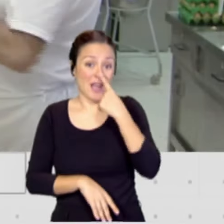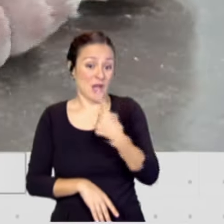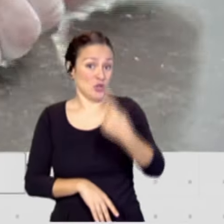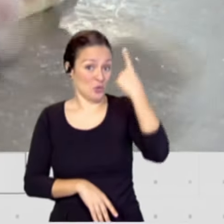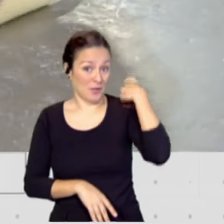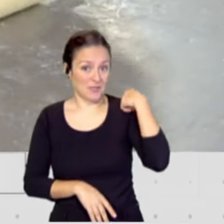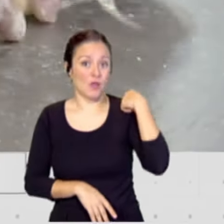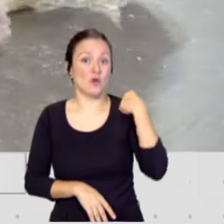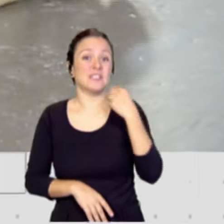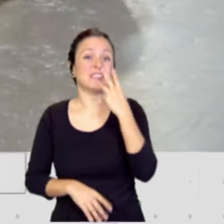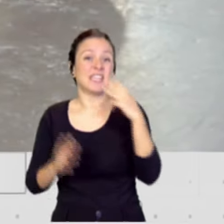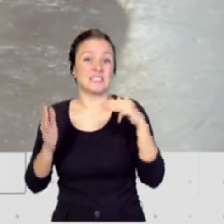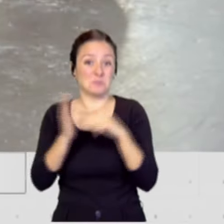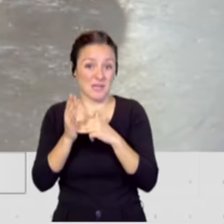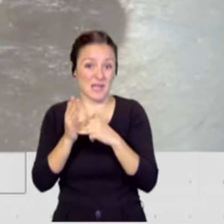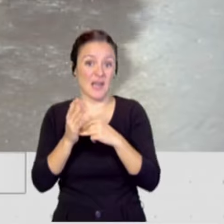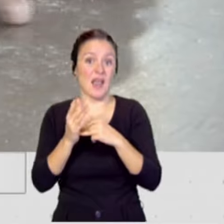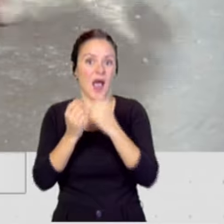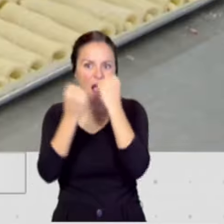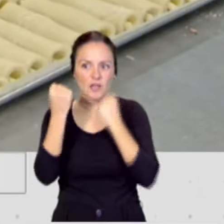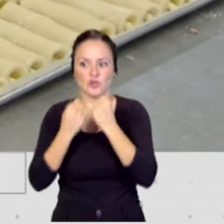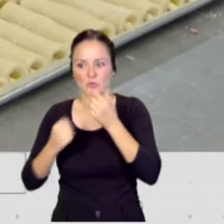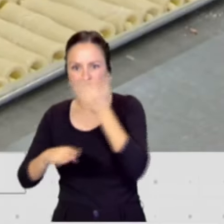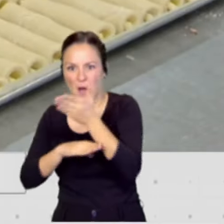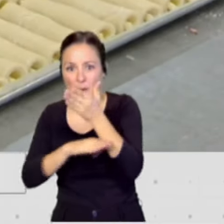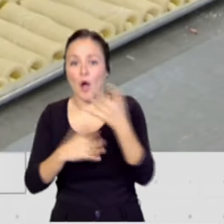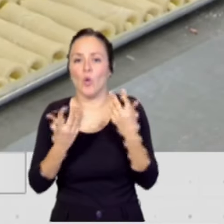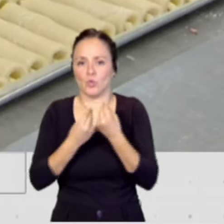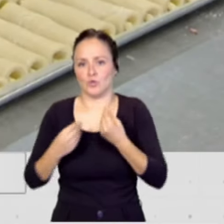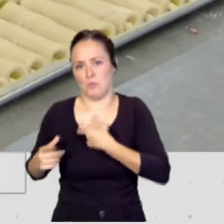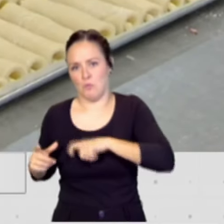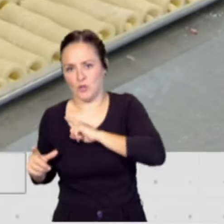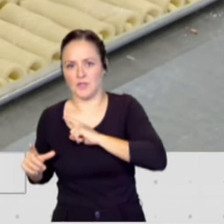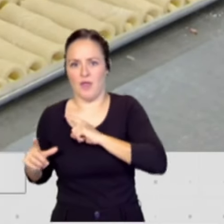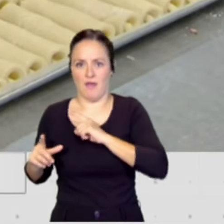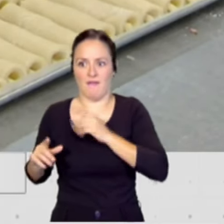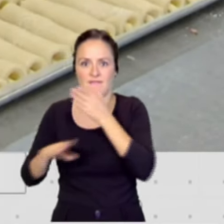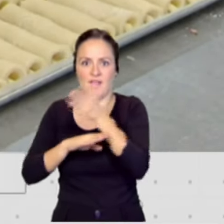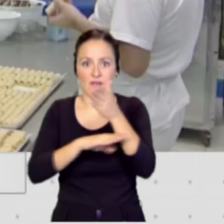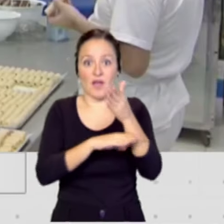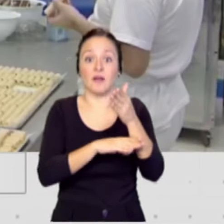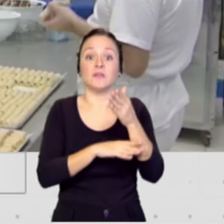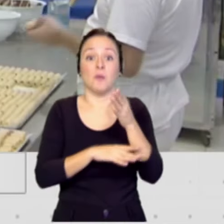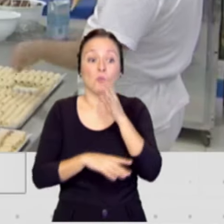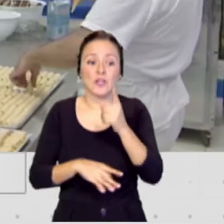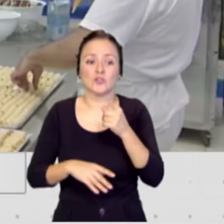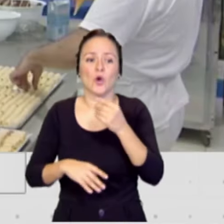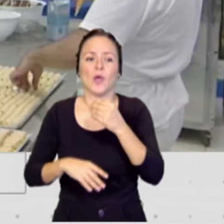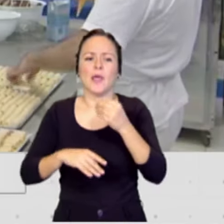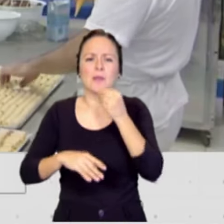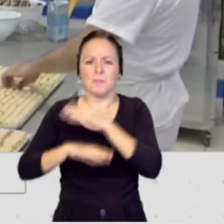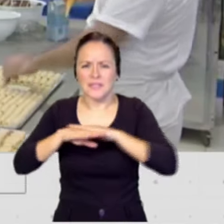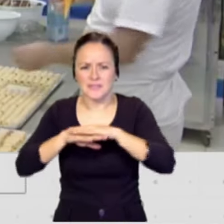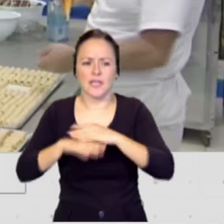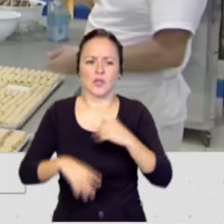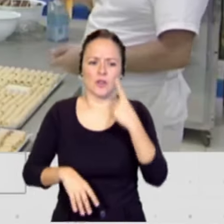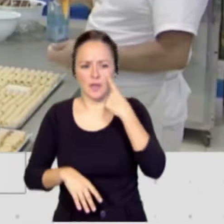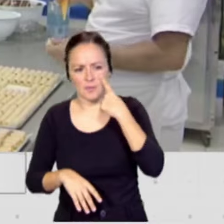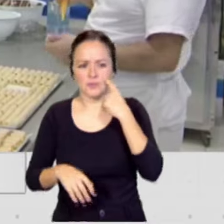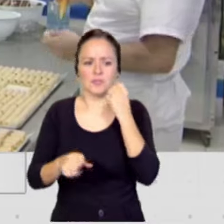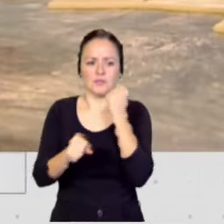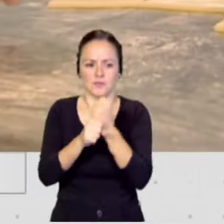conjuntas con fuerzas y cuerpos de seguridad del Estado para ello la inspección de trabajo soci social tiene un convenio de colaboración con la secretaría de estado